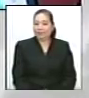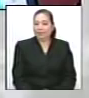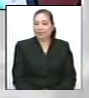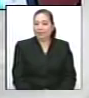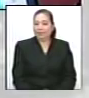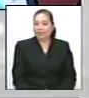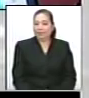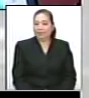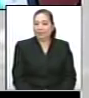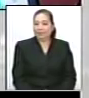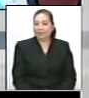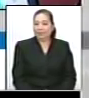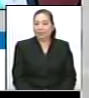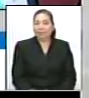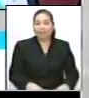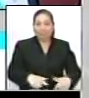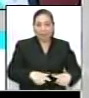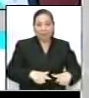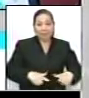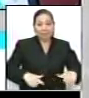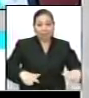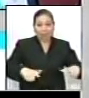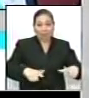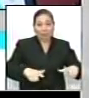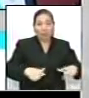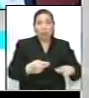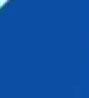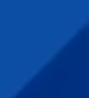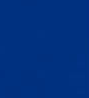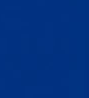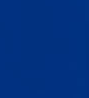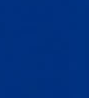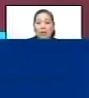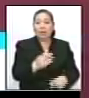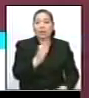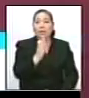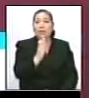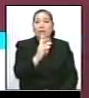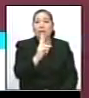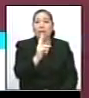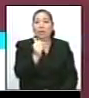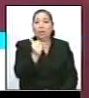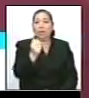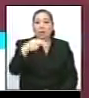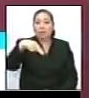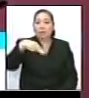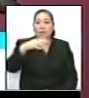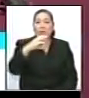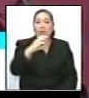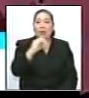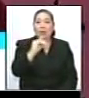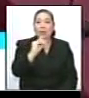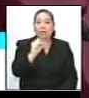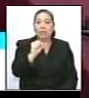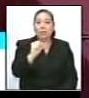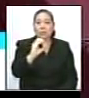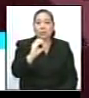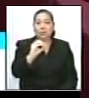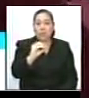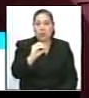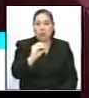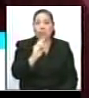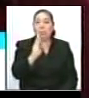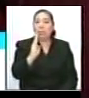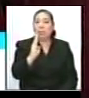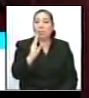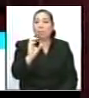Estamos en la sala Francisco Bolognesi, aquí en el Palacio Legislativo, donde en breves instantes se va a dar inicio a la sesión